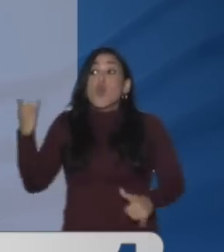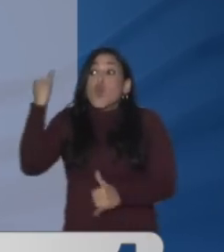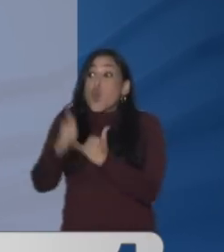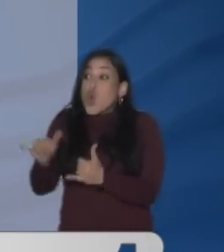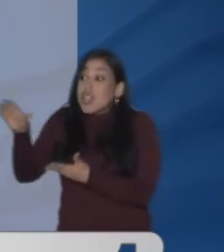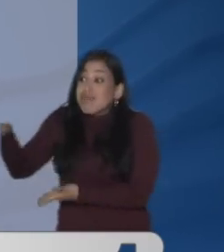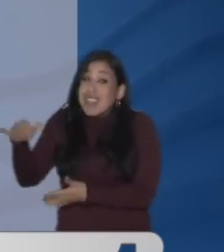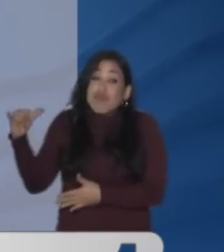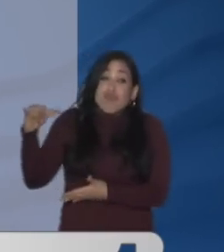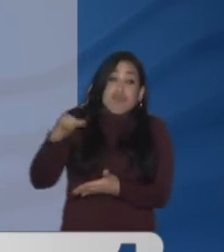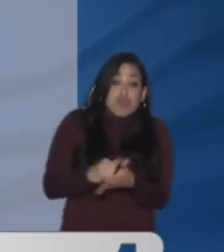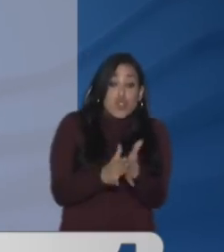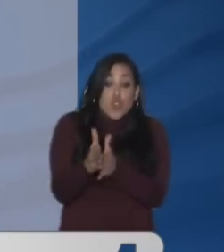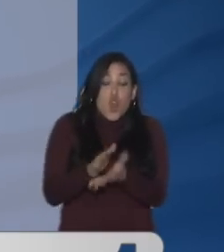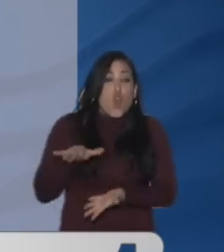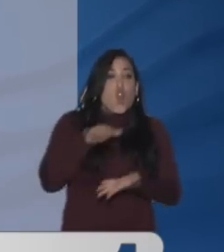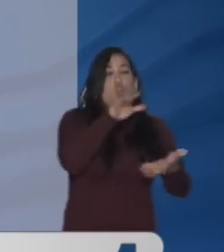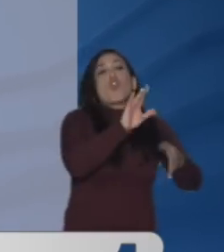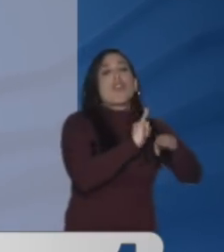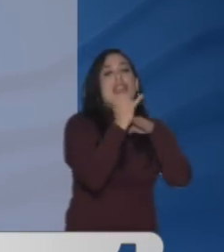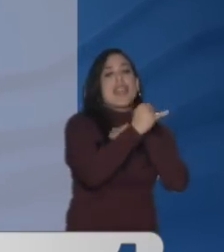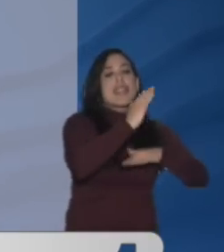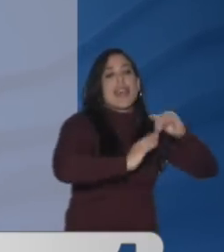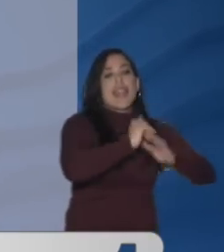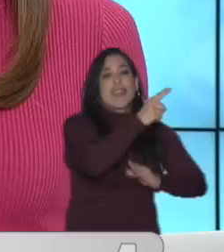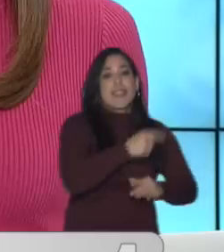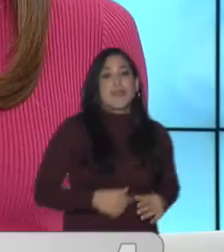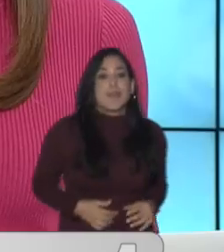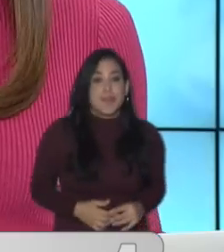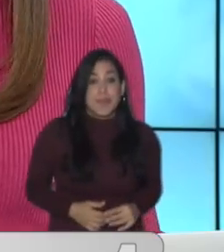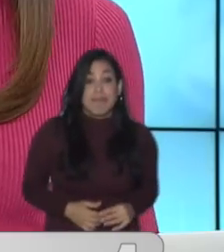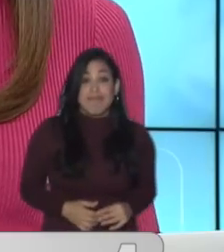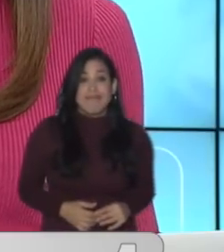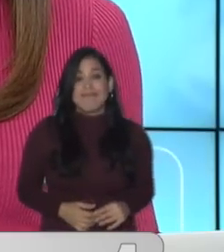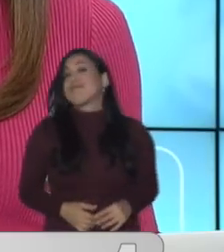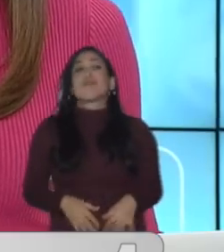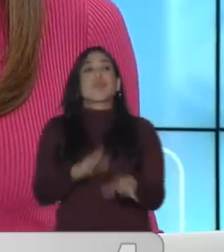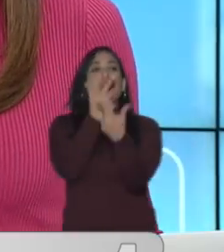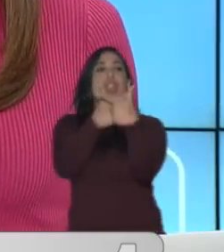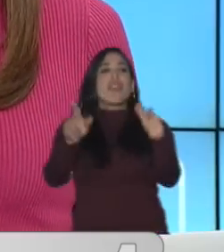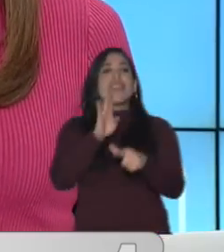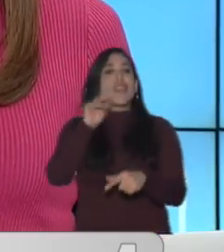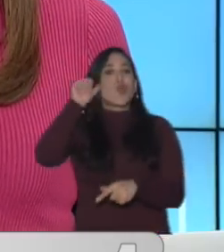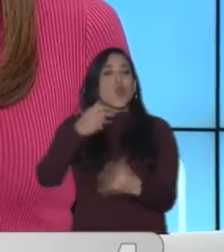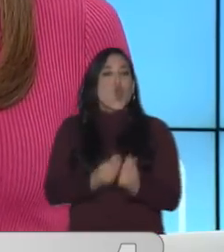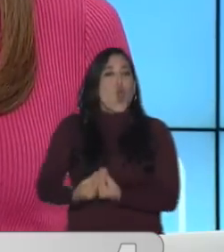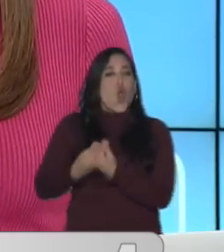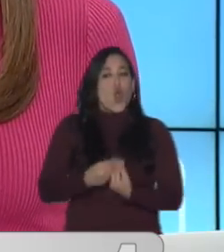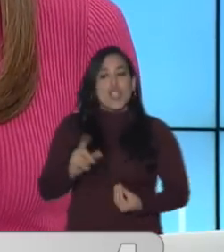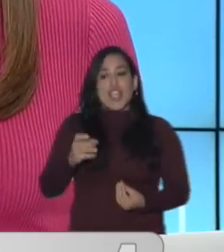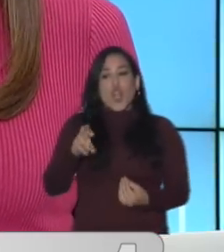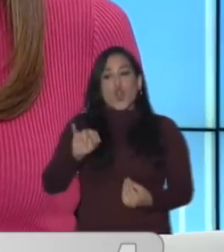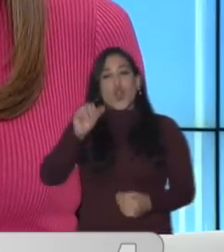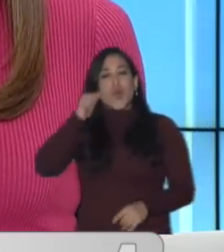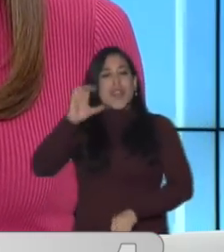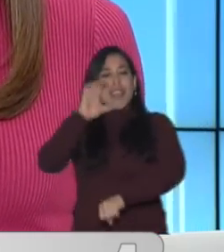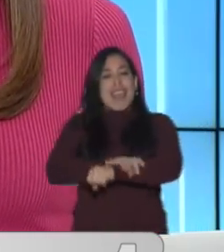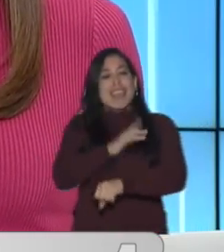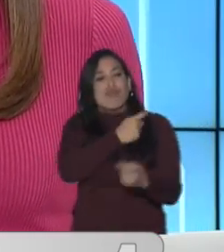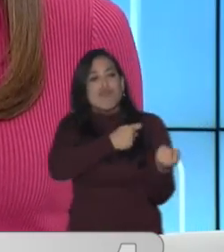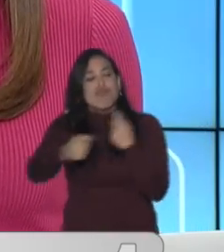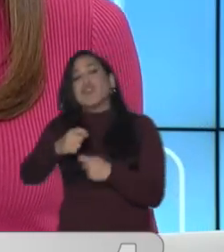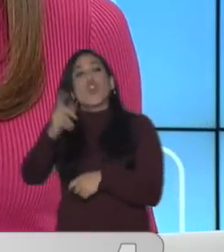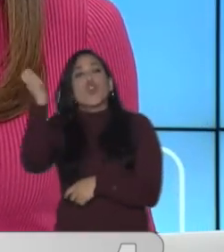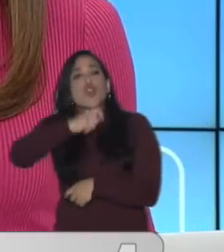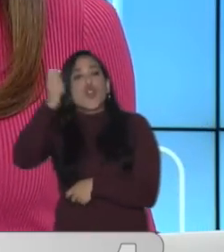final de la hierba era la isla de San Andrés. Y en libertad quedó la concejal Gloria Estrada, capturada por